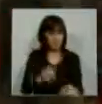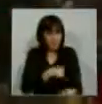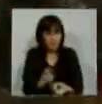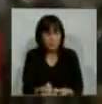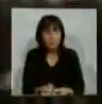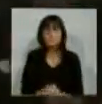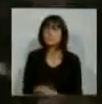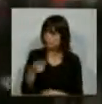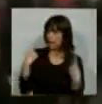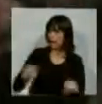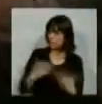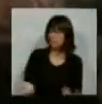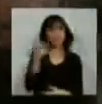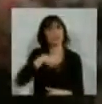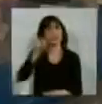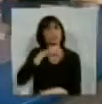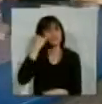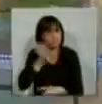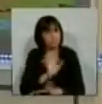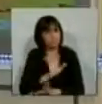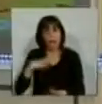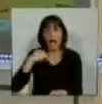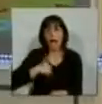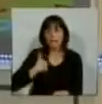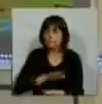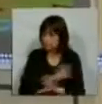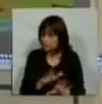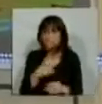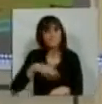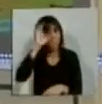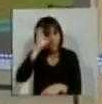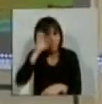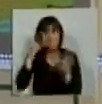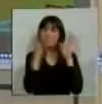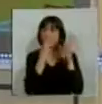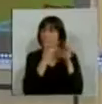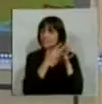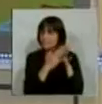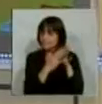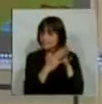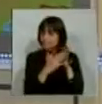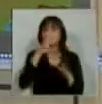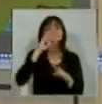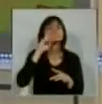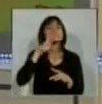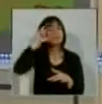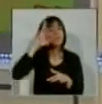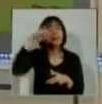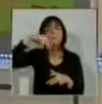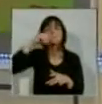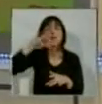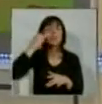Bueno, llamativamente, porque nosotros ya tuvimos hace muy poquito nuestro Cyber Monday, que fue muy criticado, y hoy